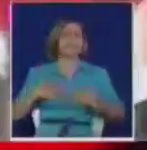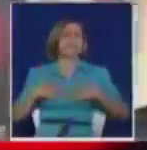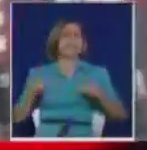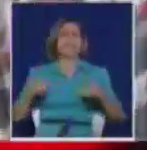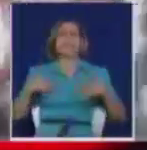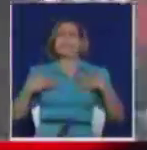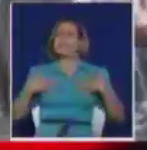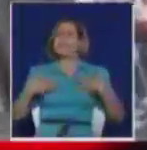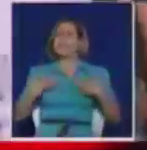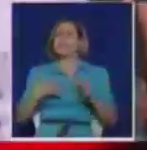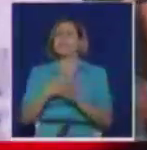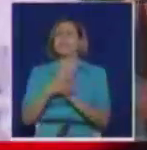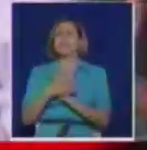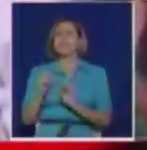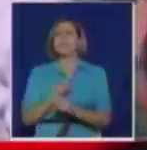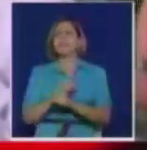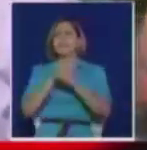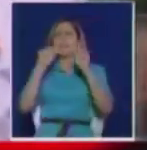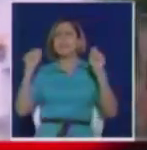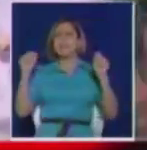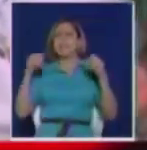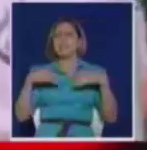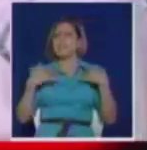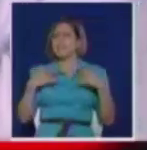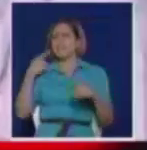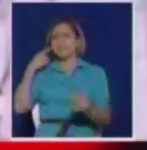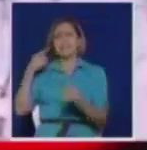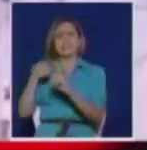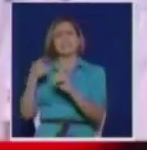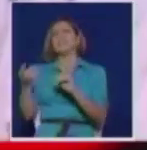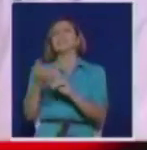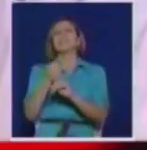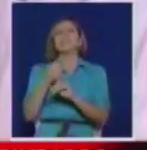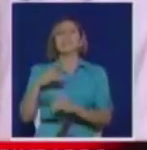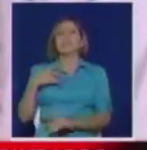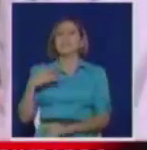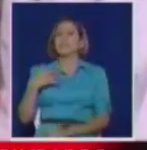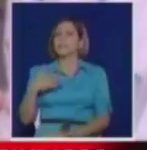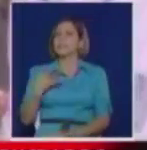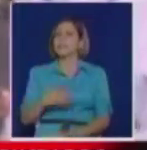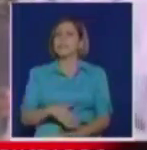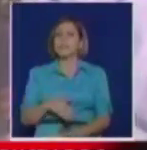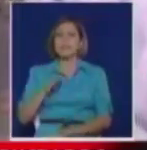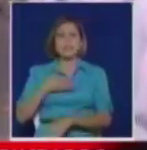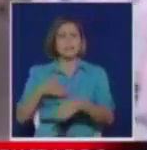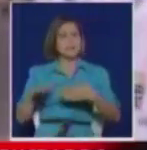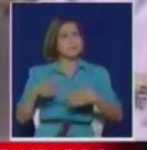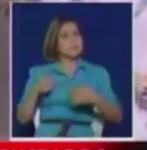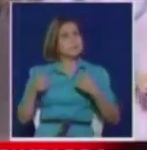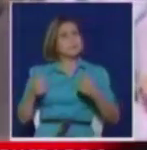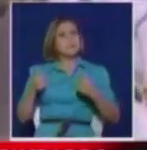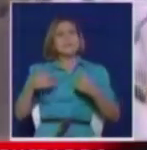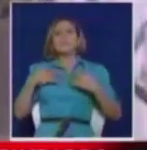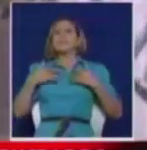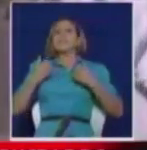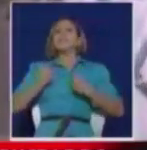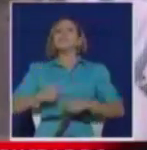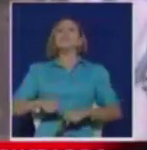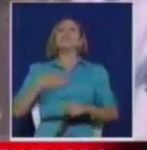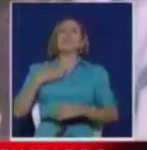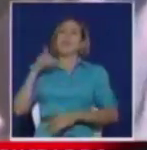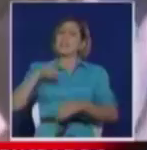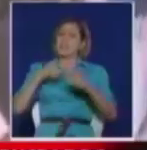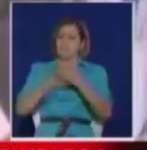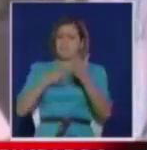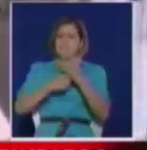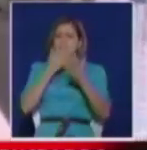feliz. Esta mañana clasifiqué cuarta, pero eso para mí pues no fue nada malo. Lo que hice fue mirar mis errores